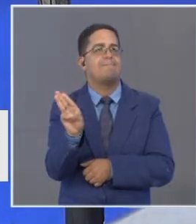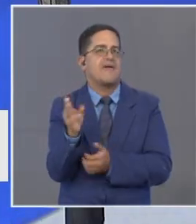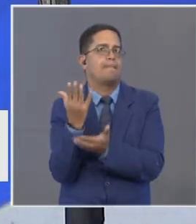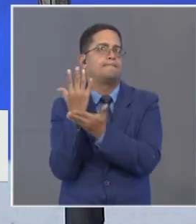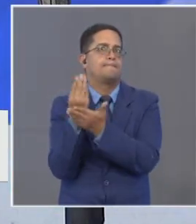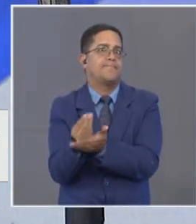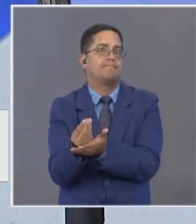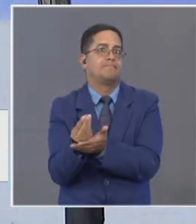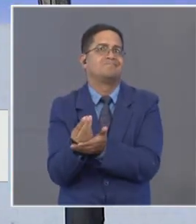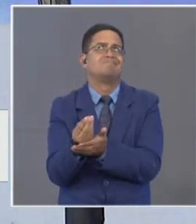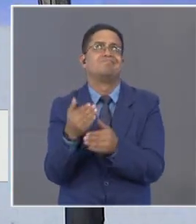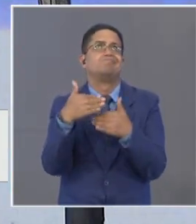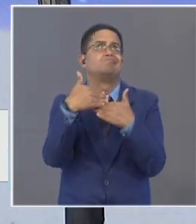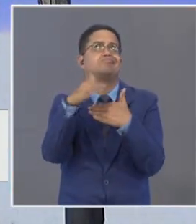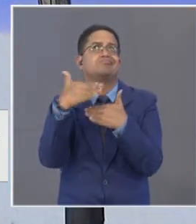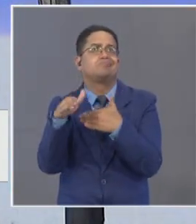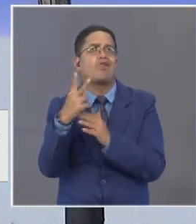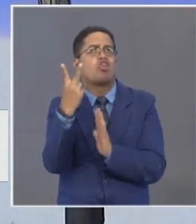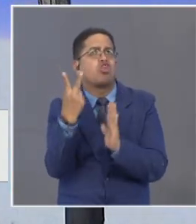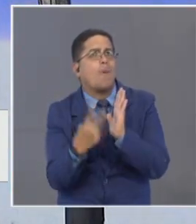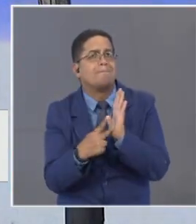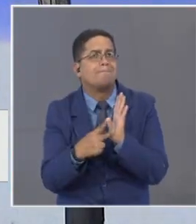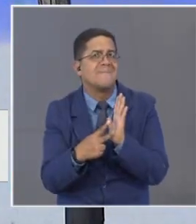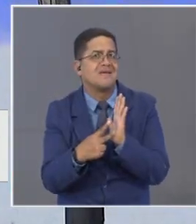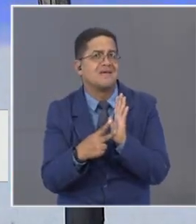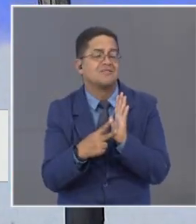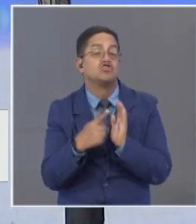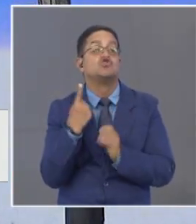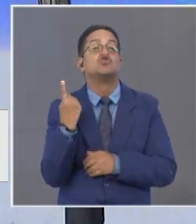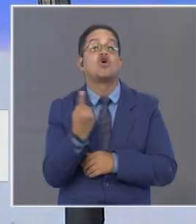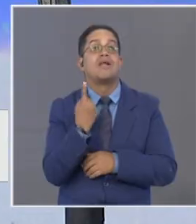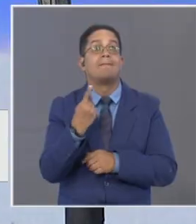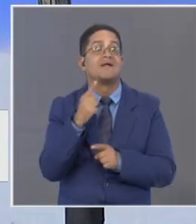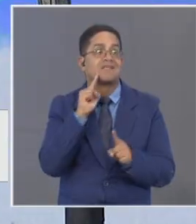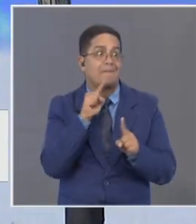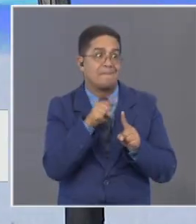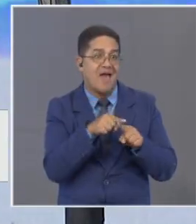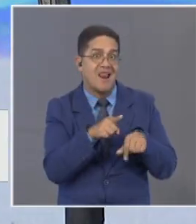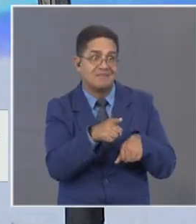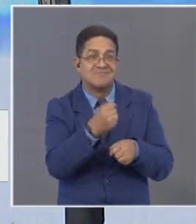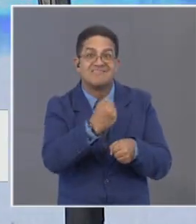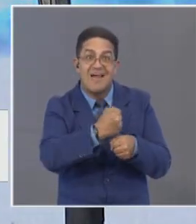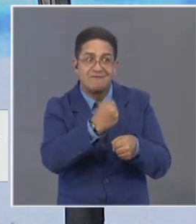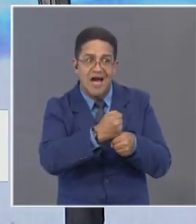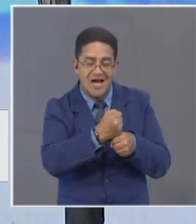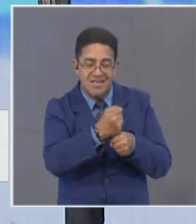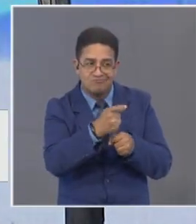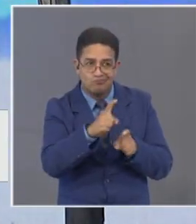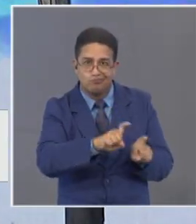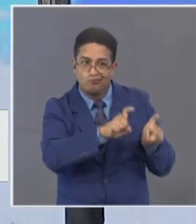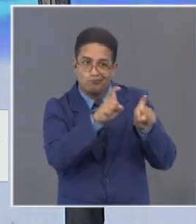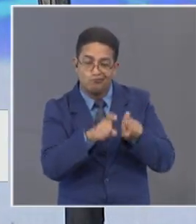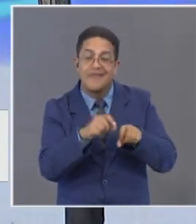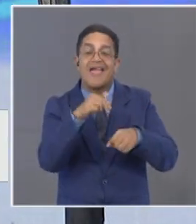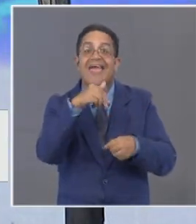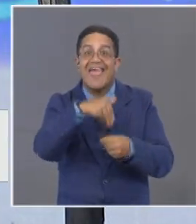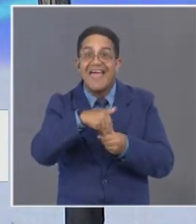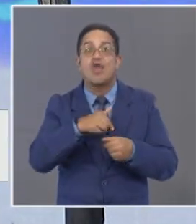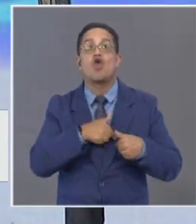más de 2.000 aplicaciones en inteligencia artificial solamente para el área de cardiología. Quiere decir que es una